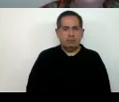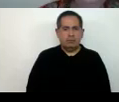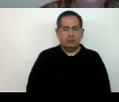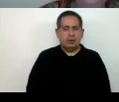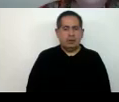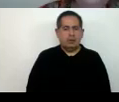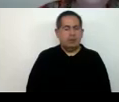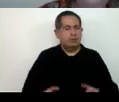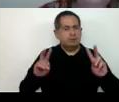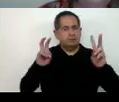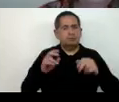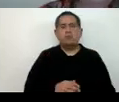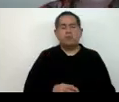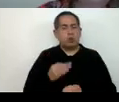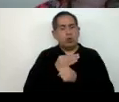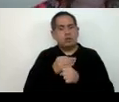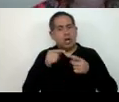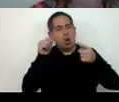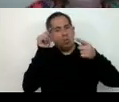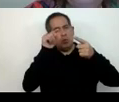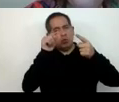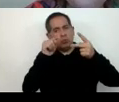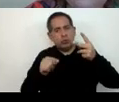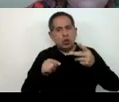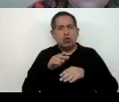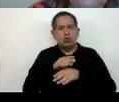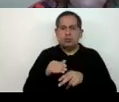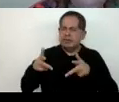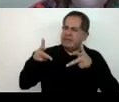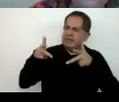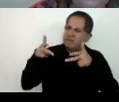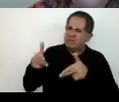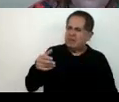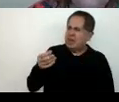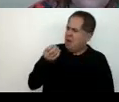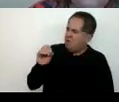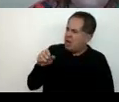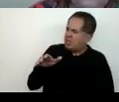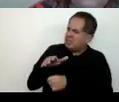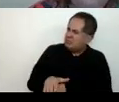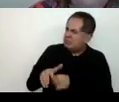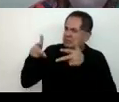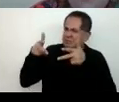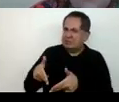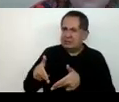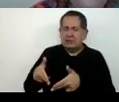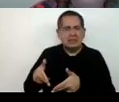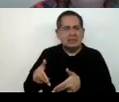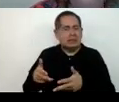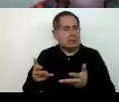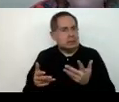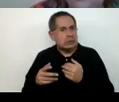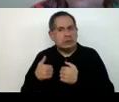Pues los puntos que vamos a ver sobre el tema de esterilización forzada en México van a ser